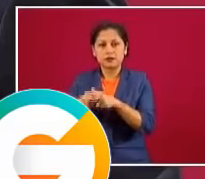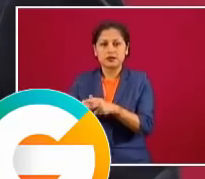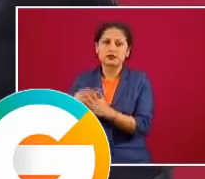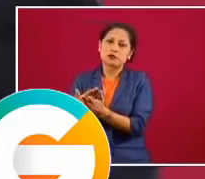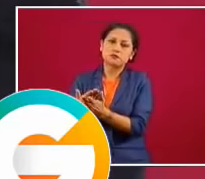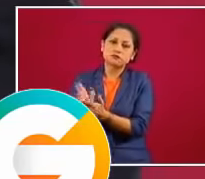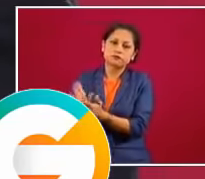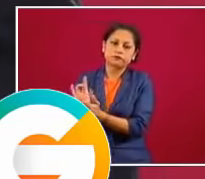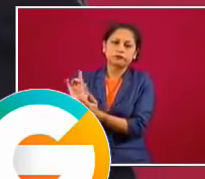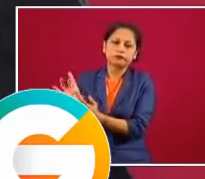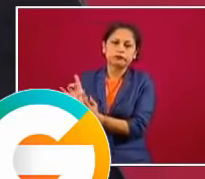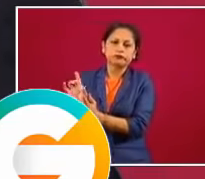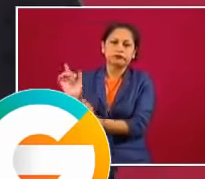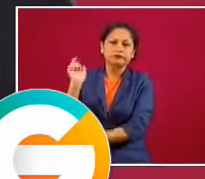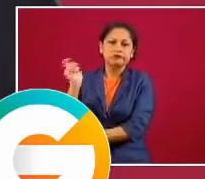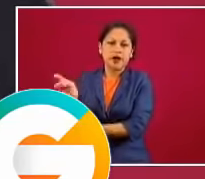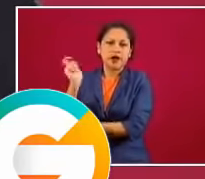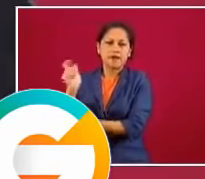Si